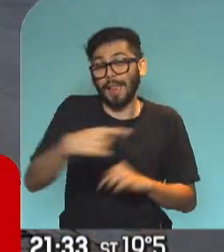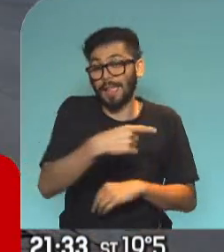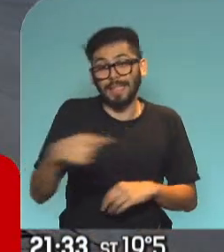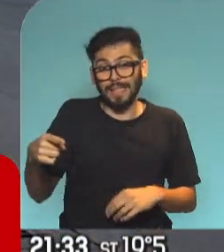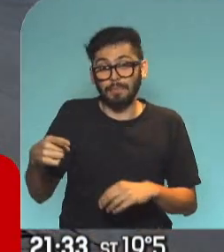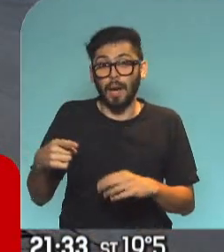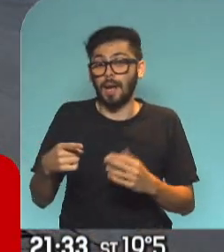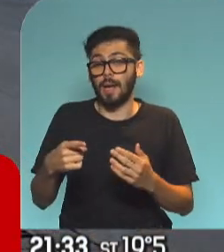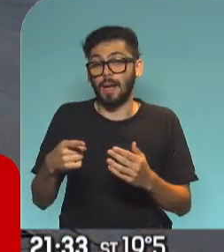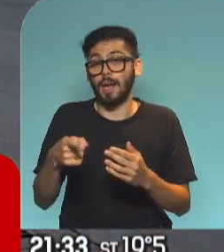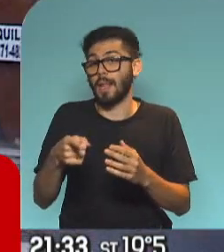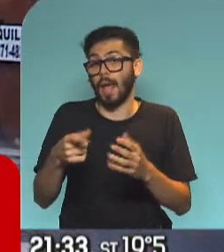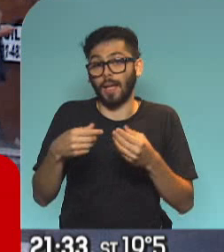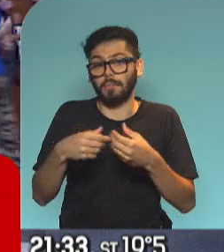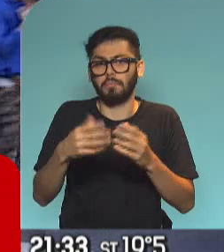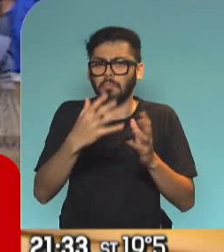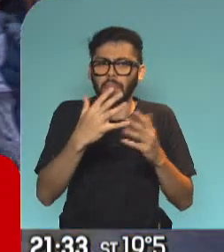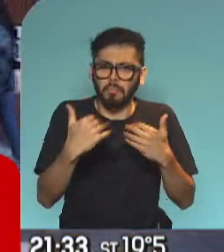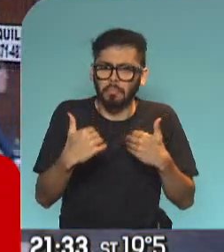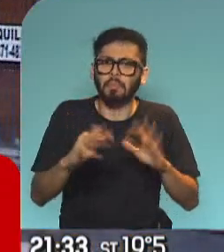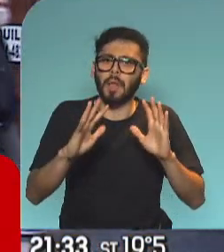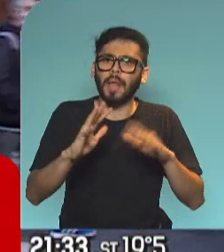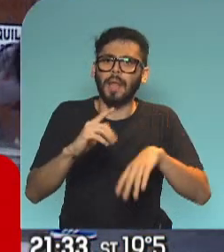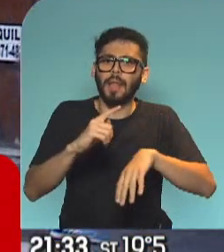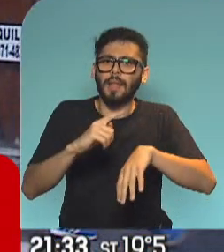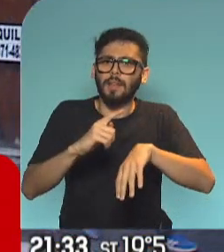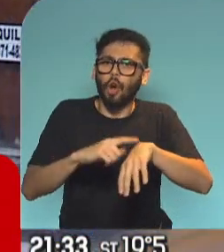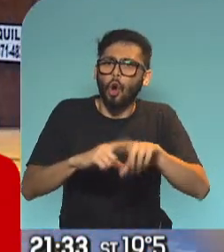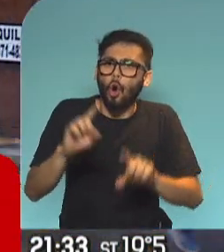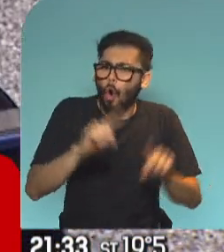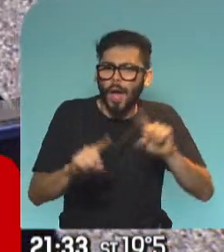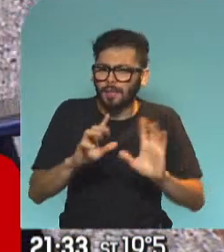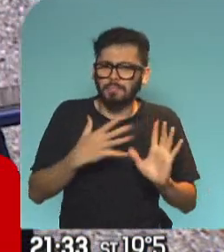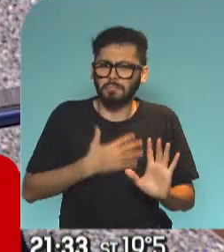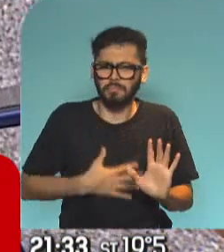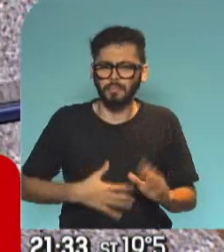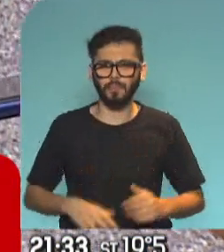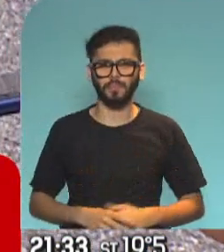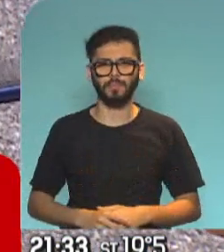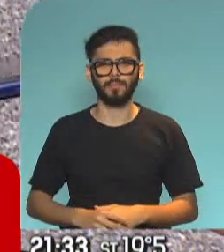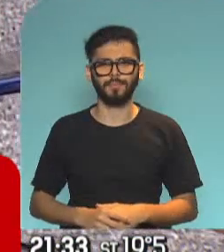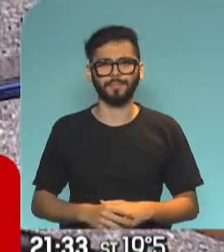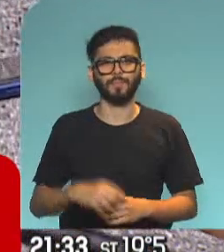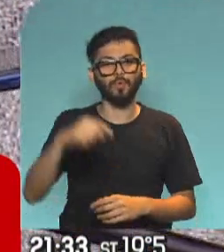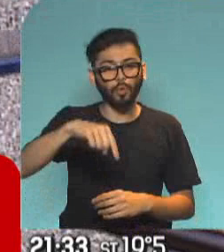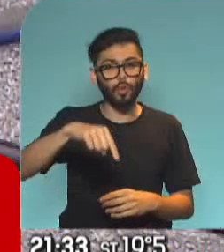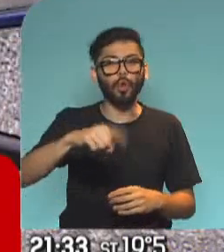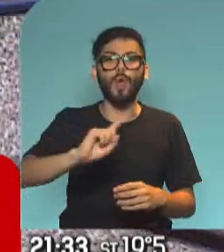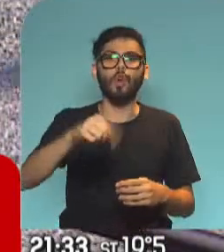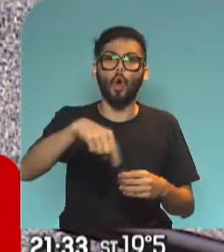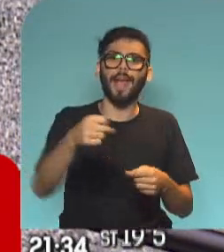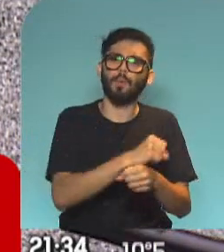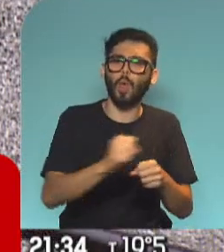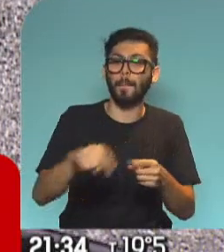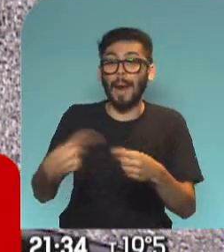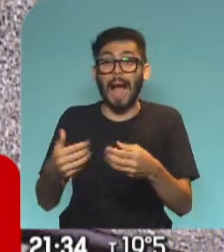vamos a darle las horas y los días necesarios para que pueda hacerlo la autoridad competente. No es que se dice hoy se habilita y mañana se abre,